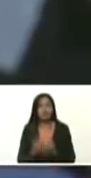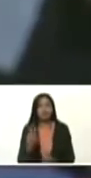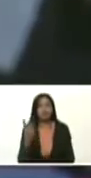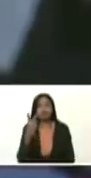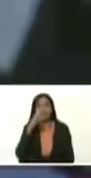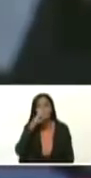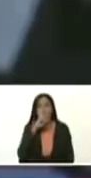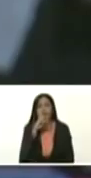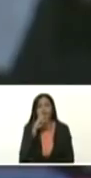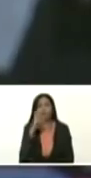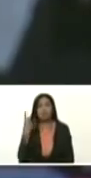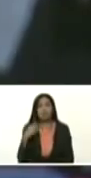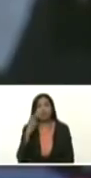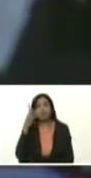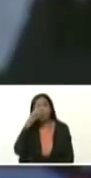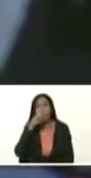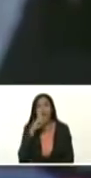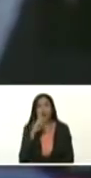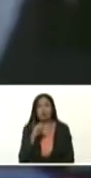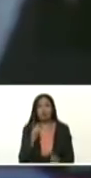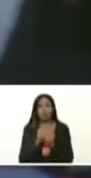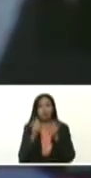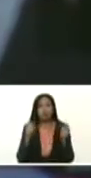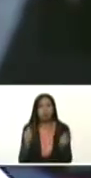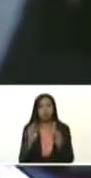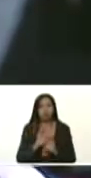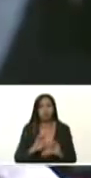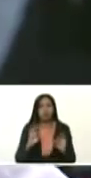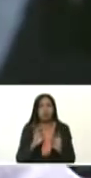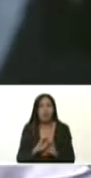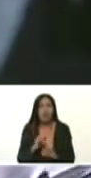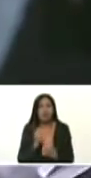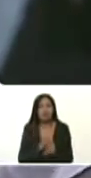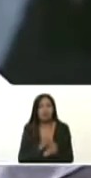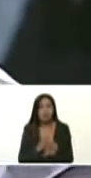2 años, ya va a tener 2 años paralizada. Y